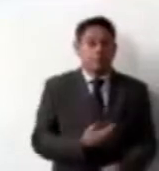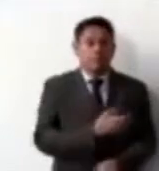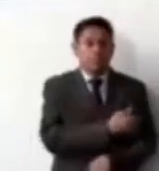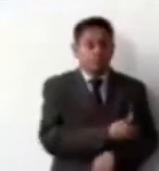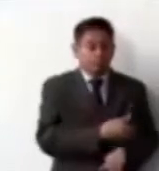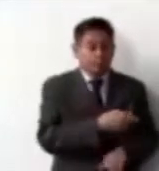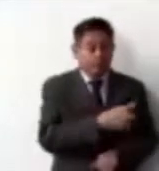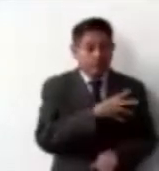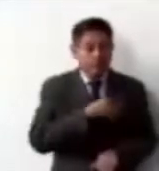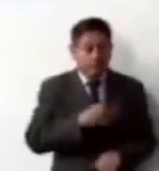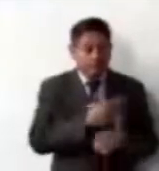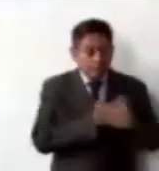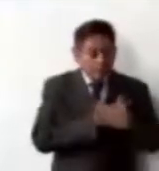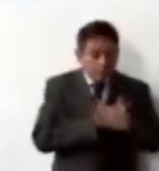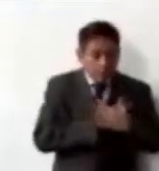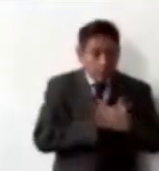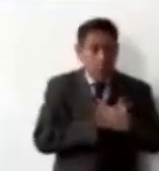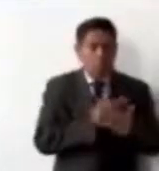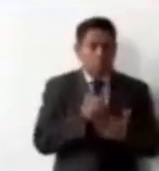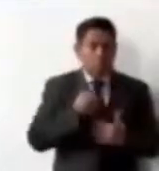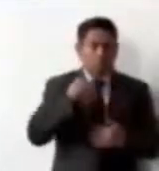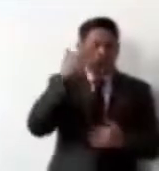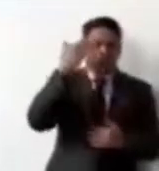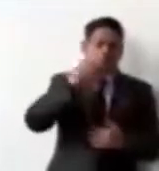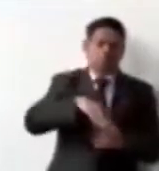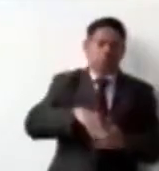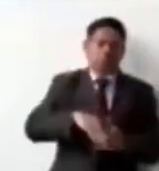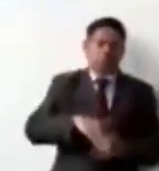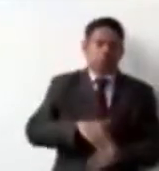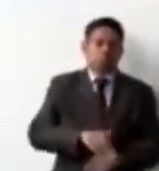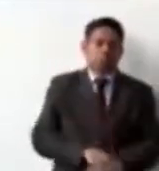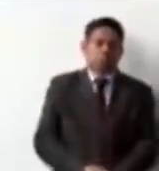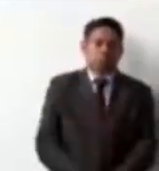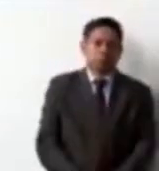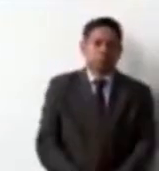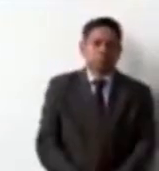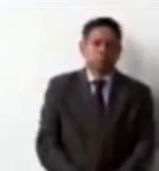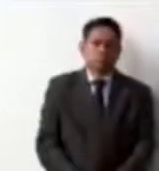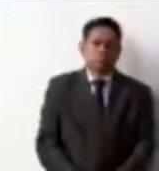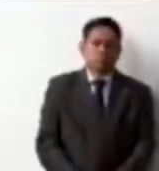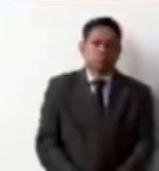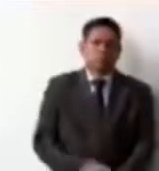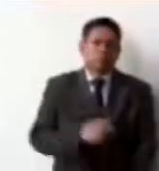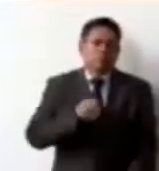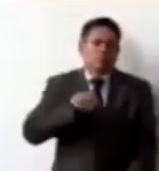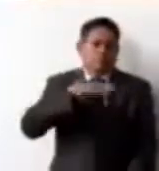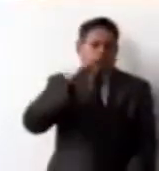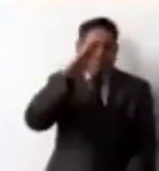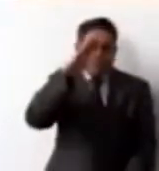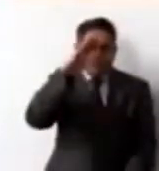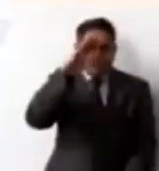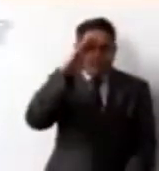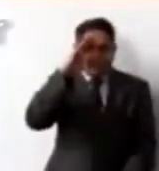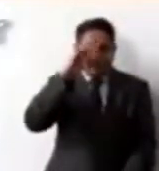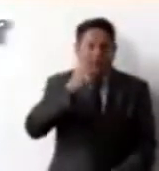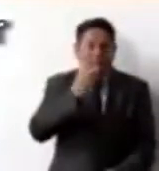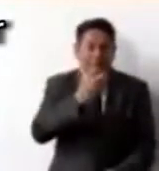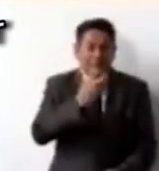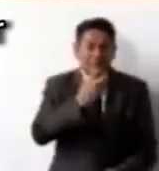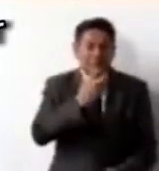los padres a los hijos. Es posiblemente el